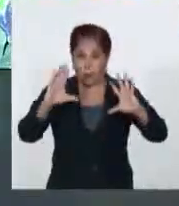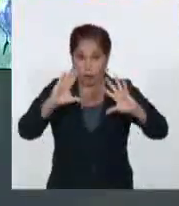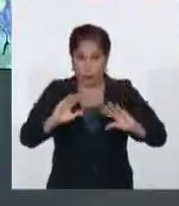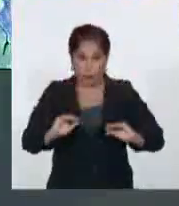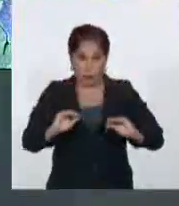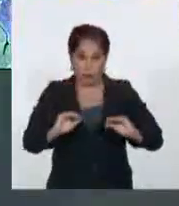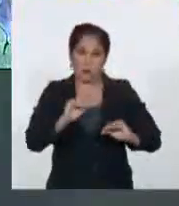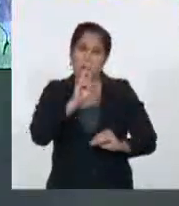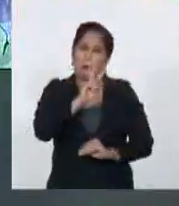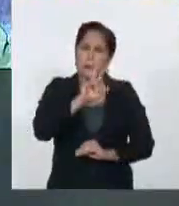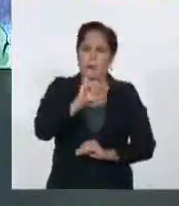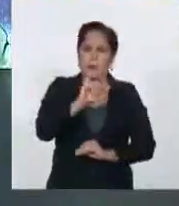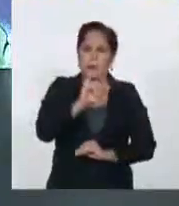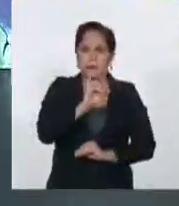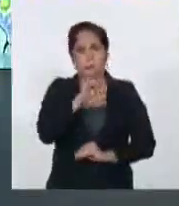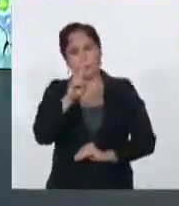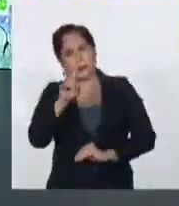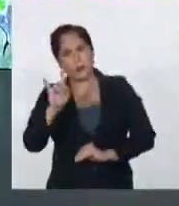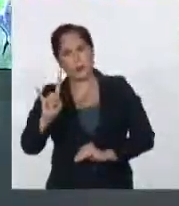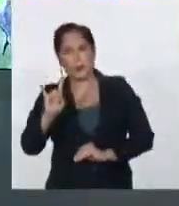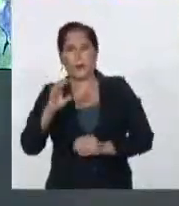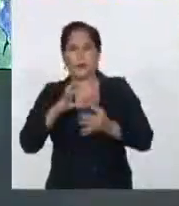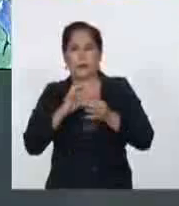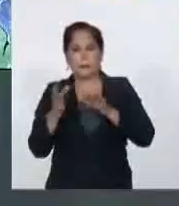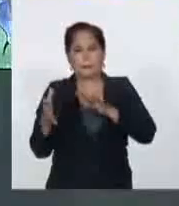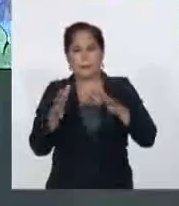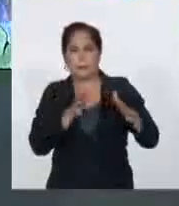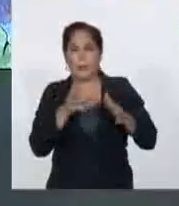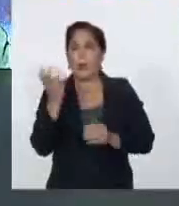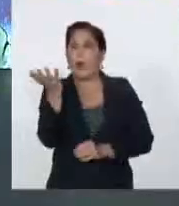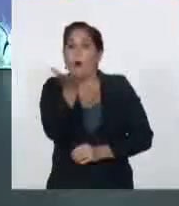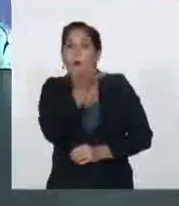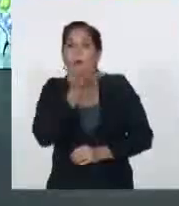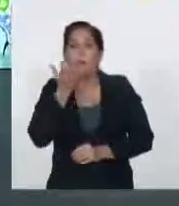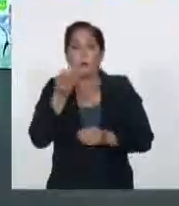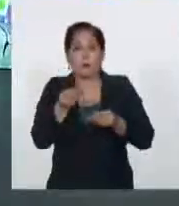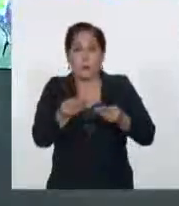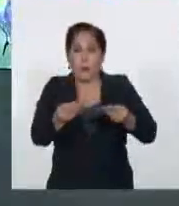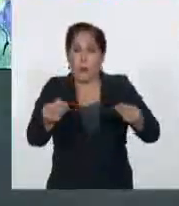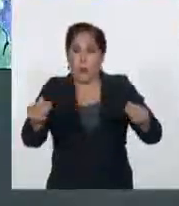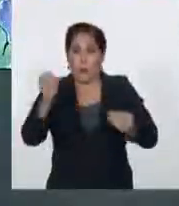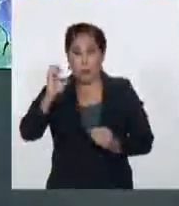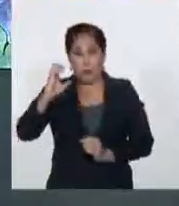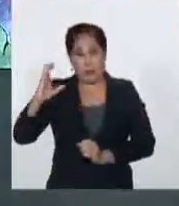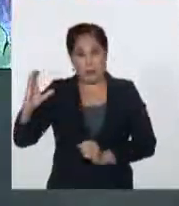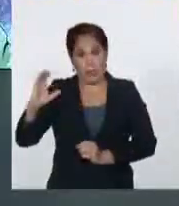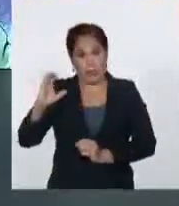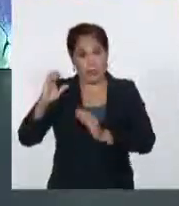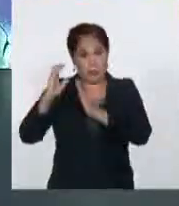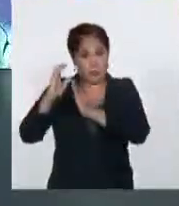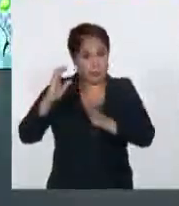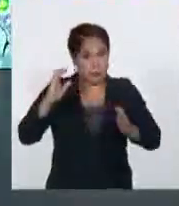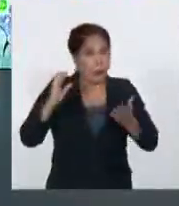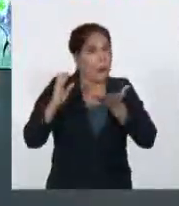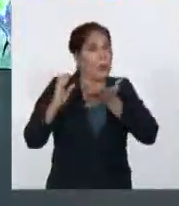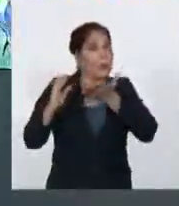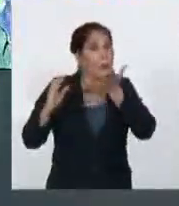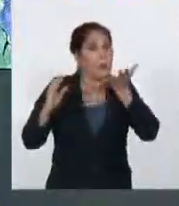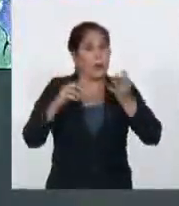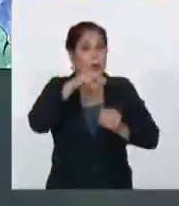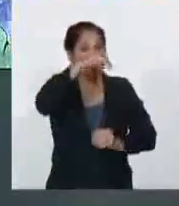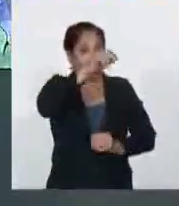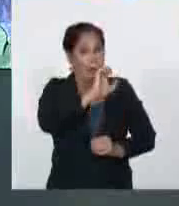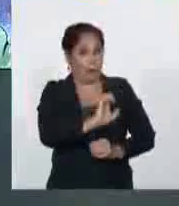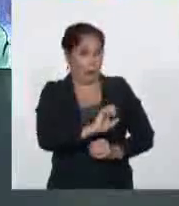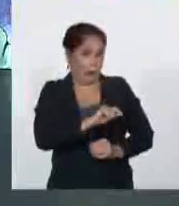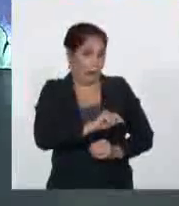entre 26 y 29 grados Celsius. Los vientos variables débiles en la región occidental, en el resto del país soplarán entre el nordeste y el este